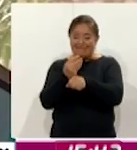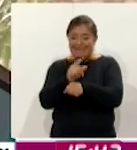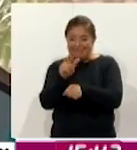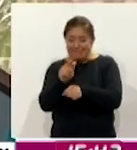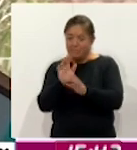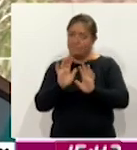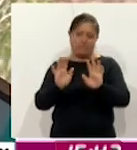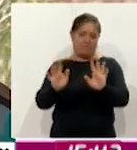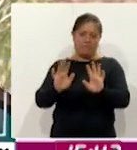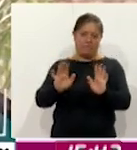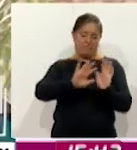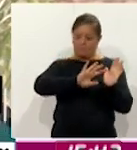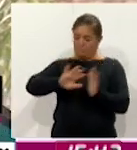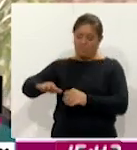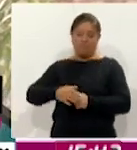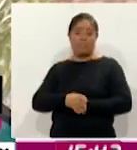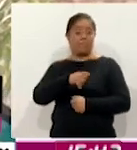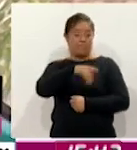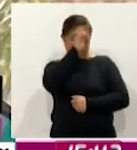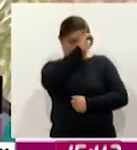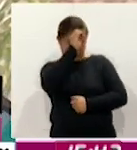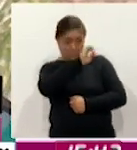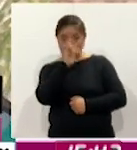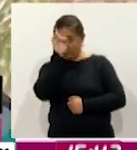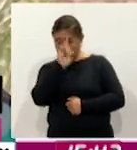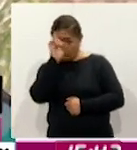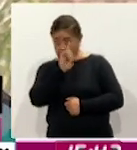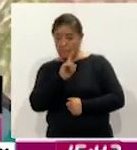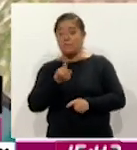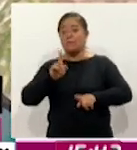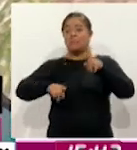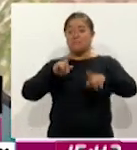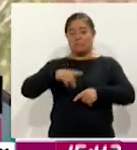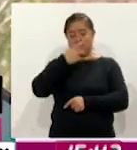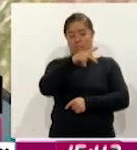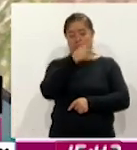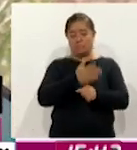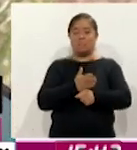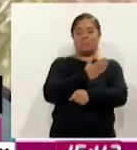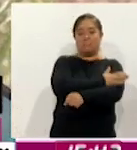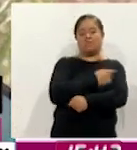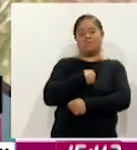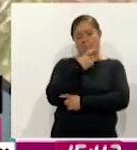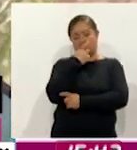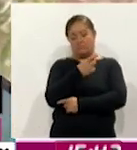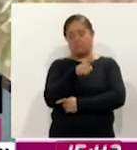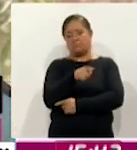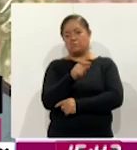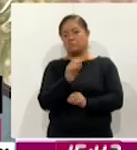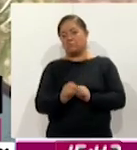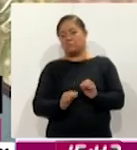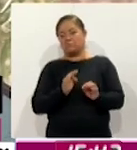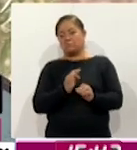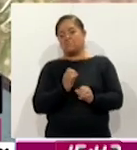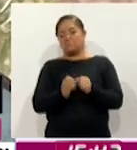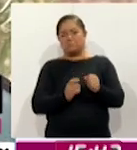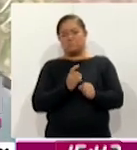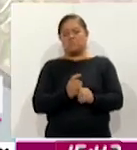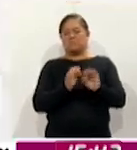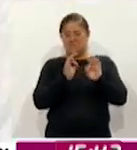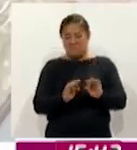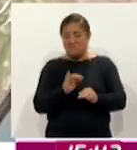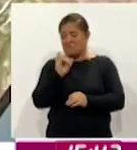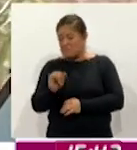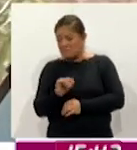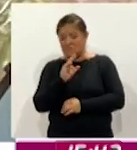Se da orientación, se da consejería y también de acuerdo a sus antecedentes, se le dice si es la mejor opción de método para